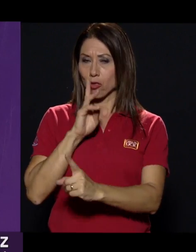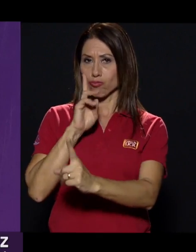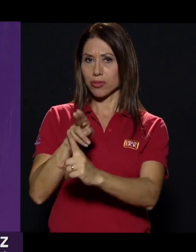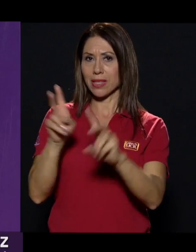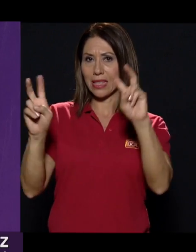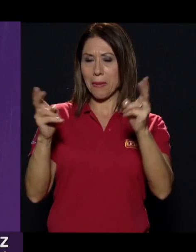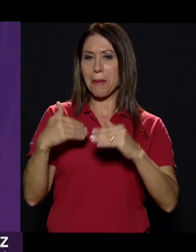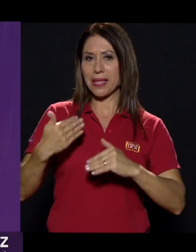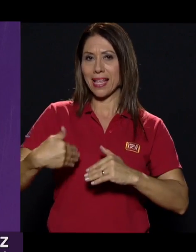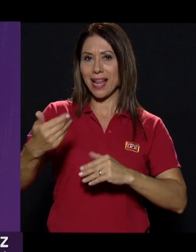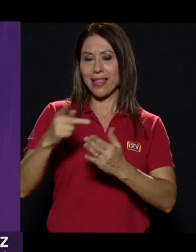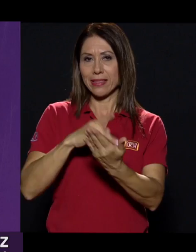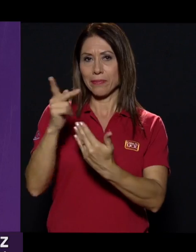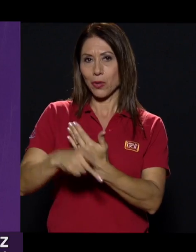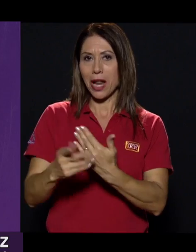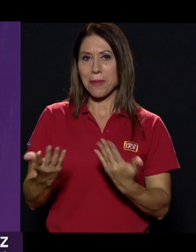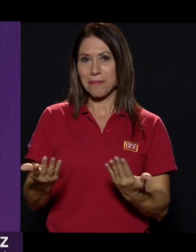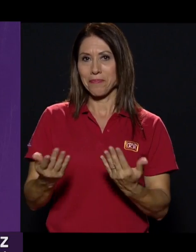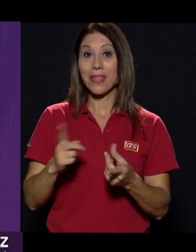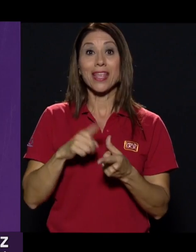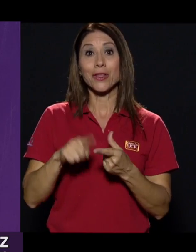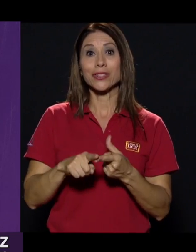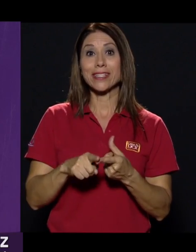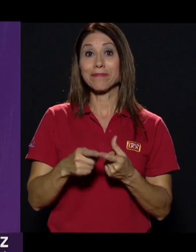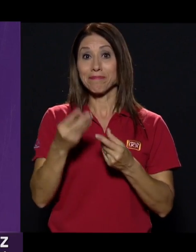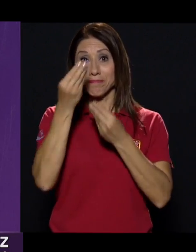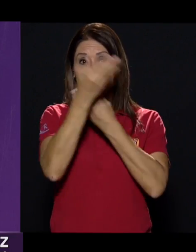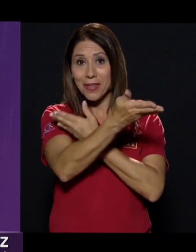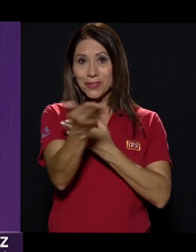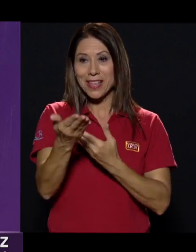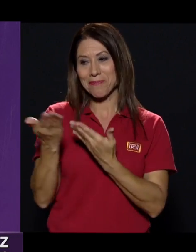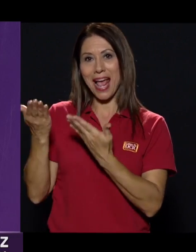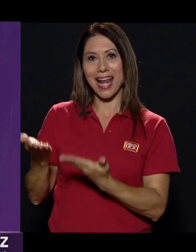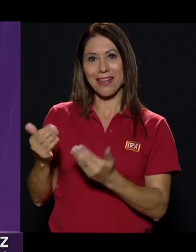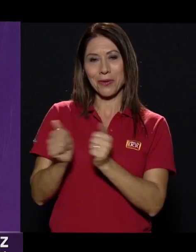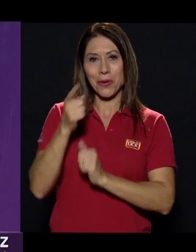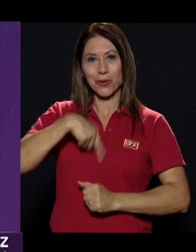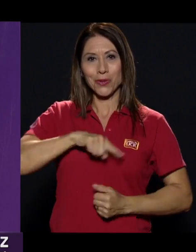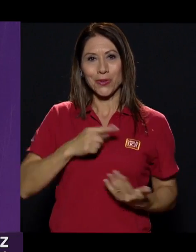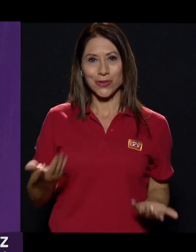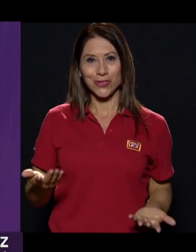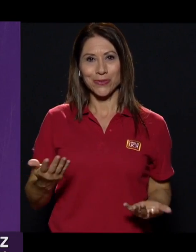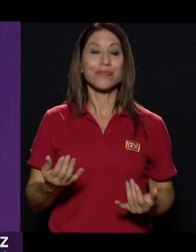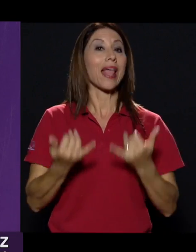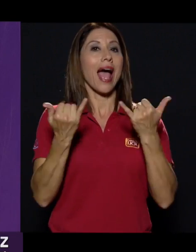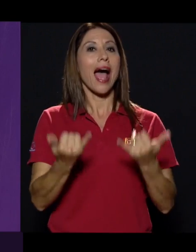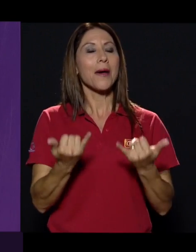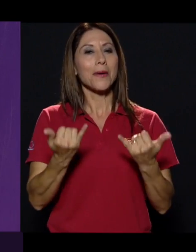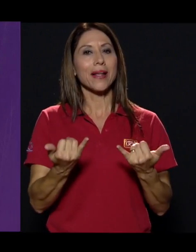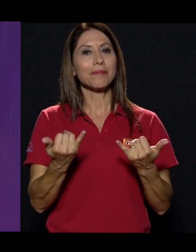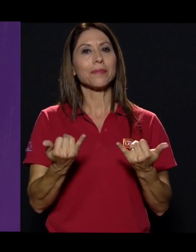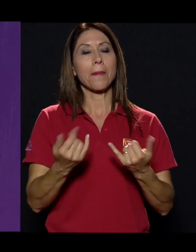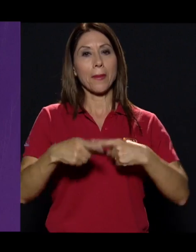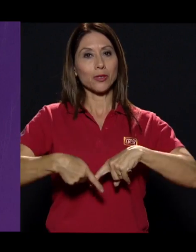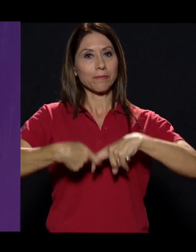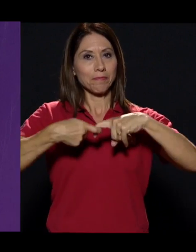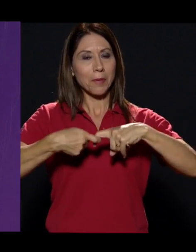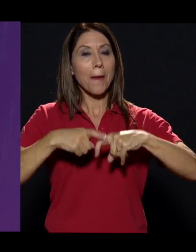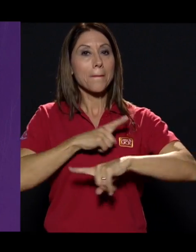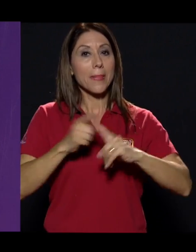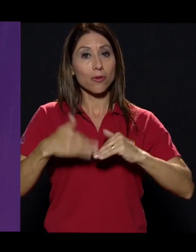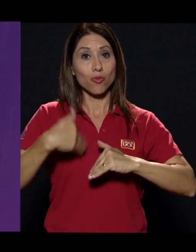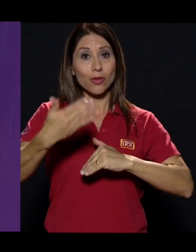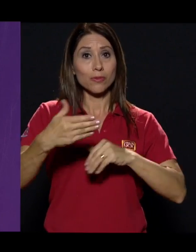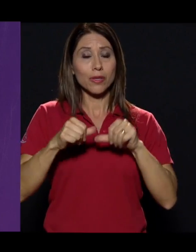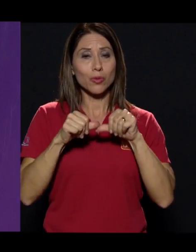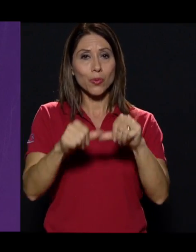vamos a seguir hablando de este tema más adelante en el programa, entonces avisarle a la gente que Carla se va a quedar por acá con nosotros. Ahora vamos